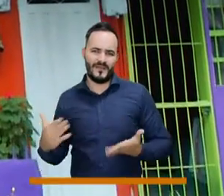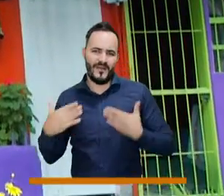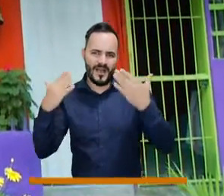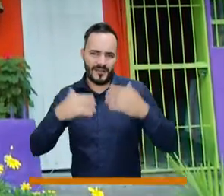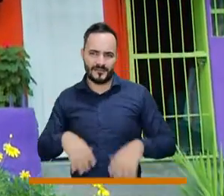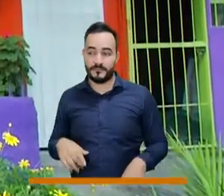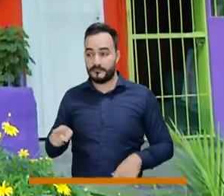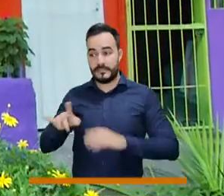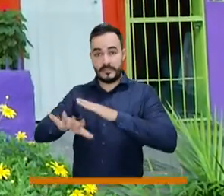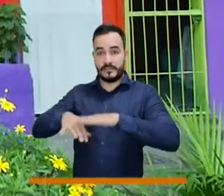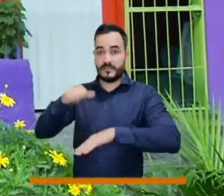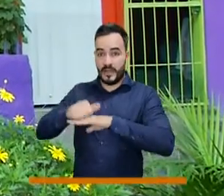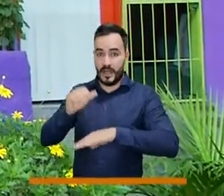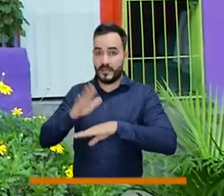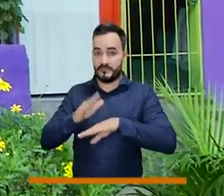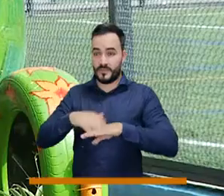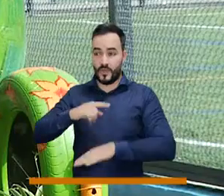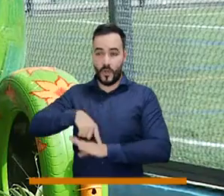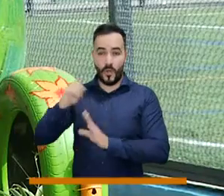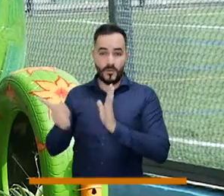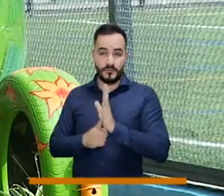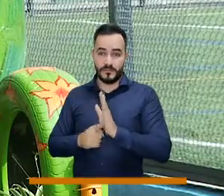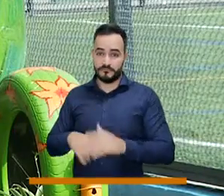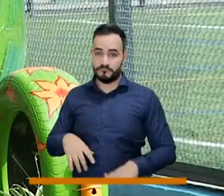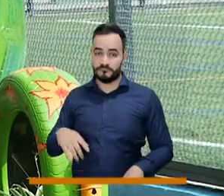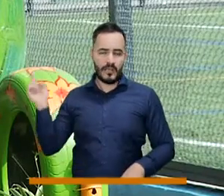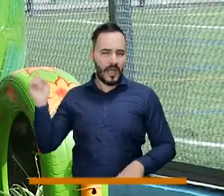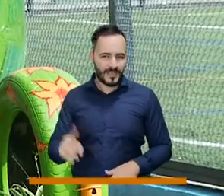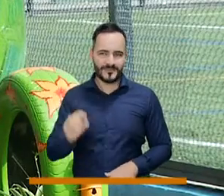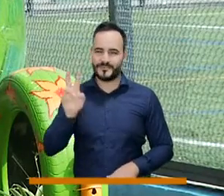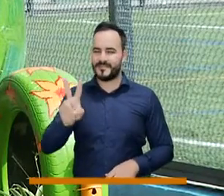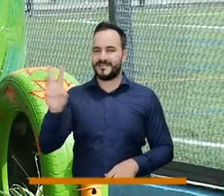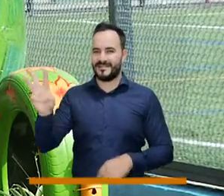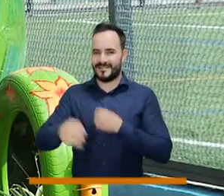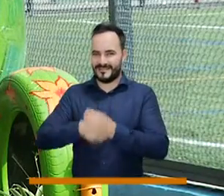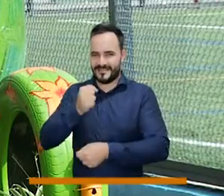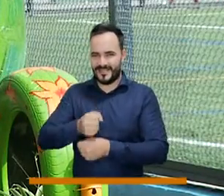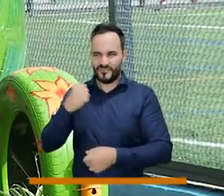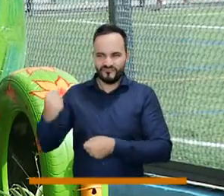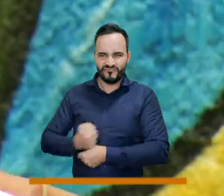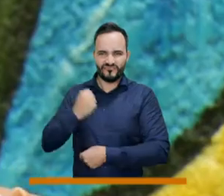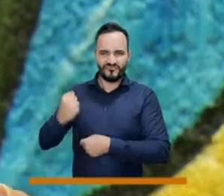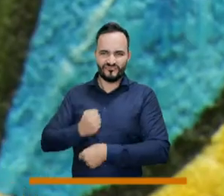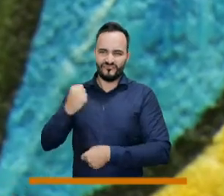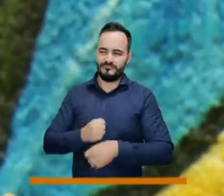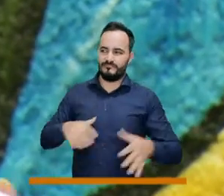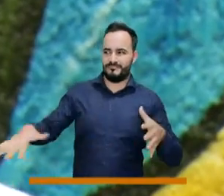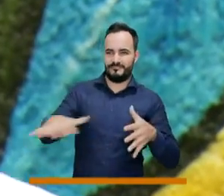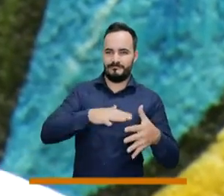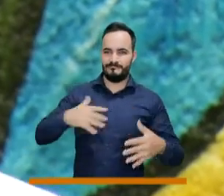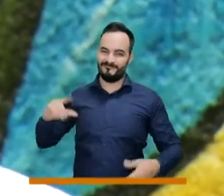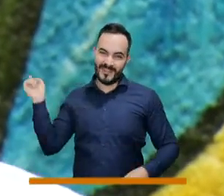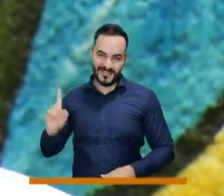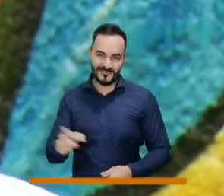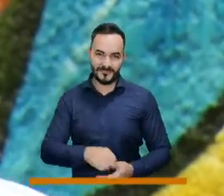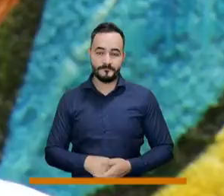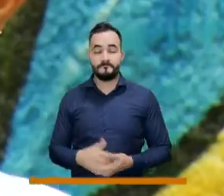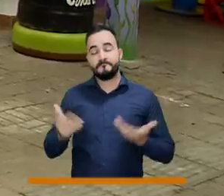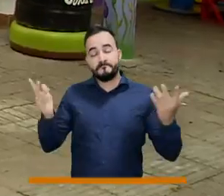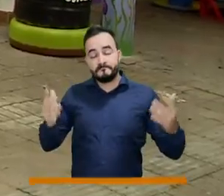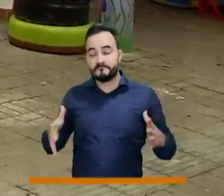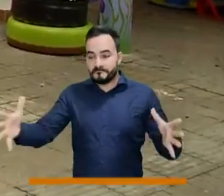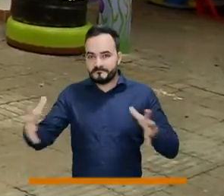una trayectoria de 23 años de trabajar todas estas cosas y con la comunidad aquí apropiándonos de los